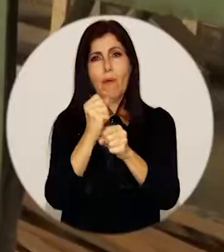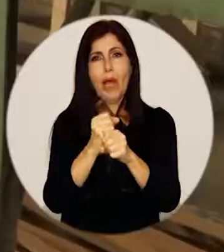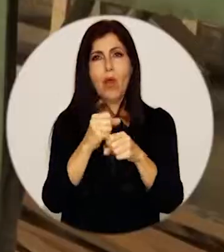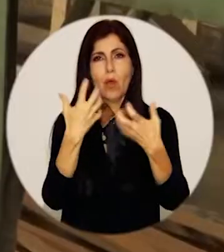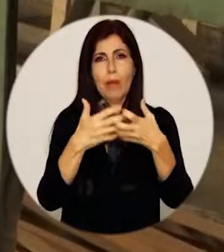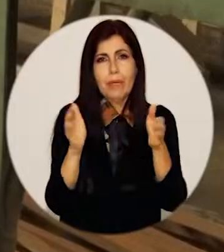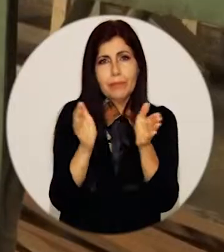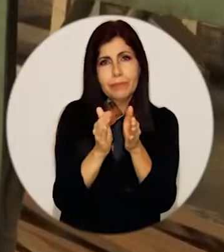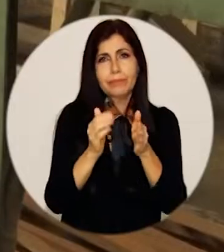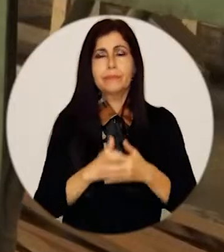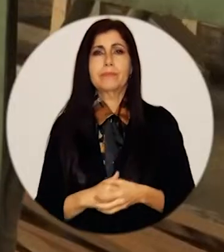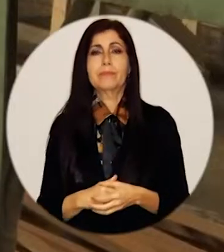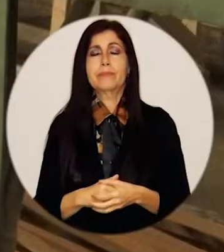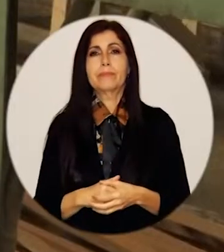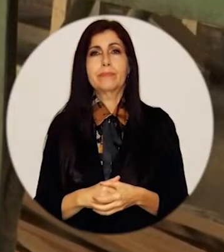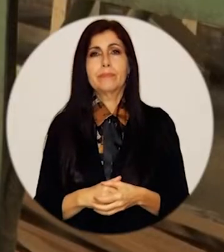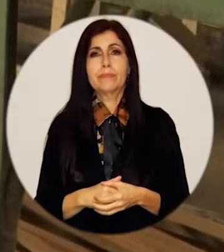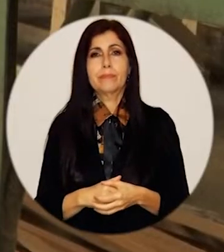productores.